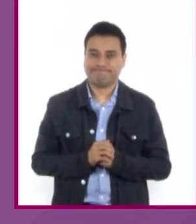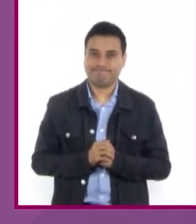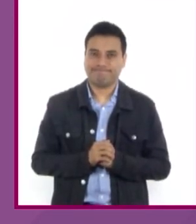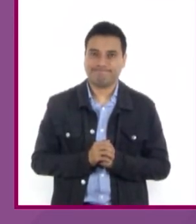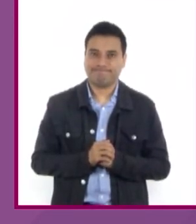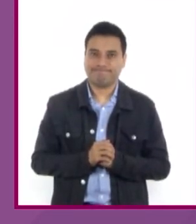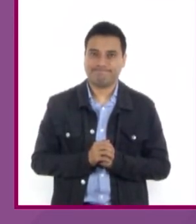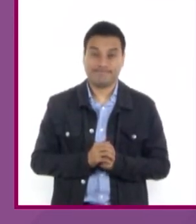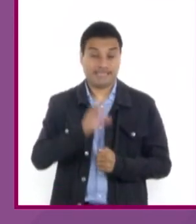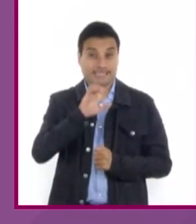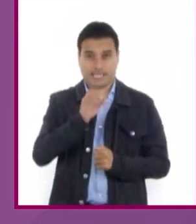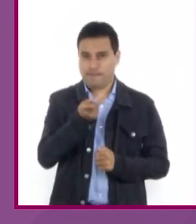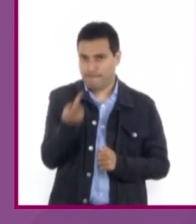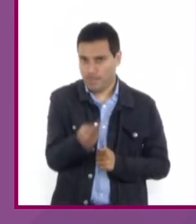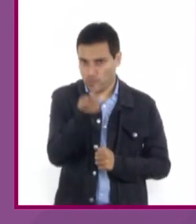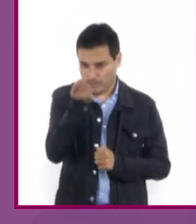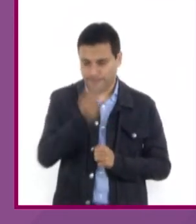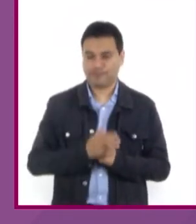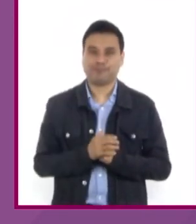Inciso C.